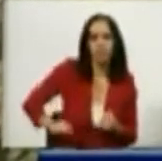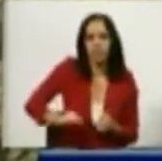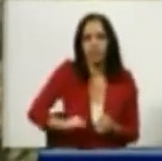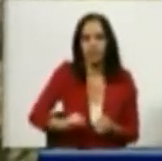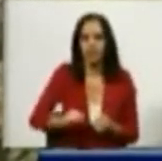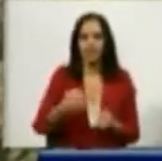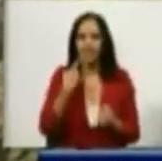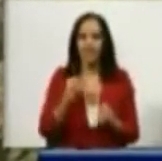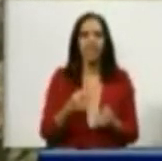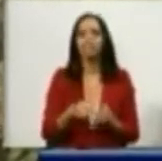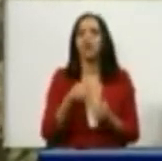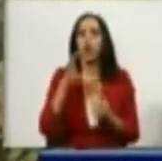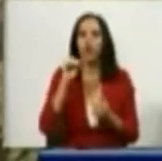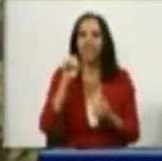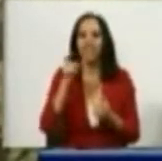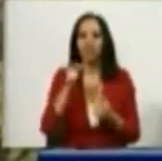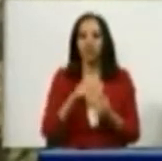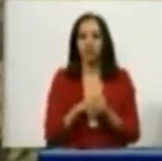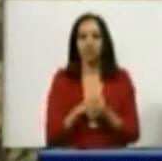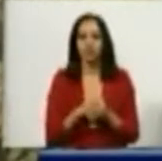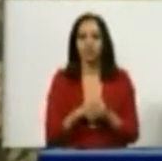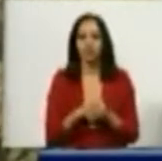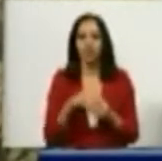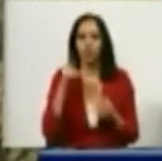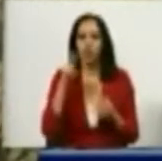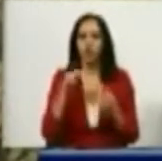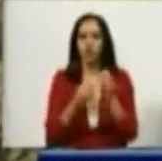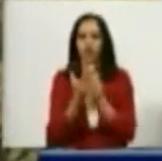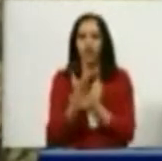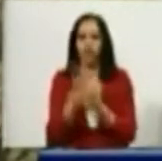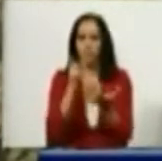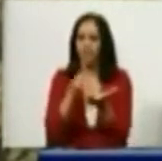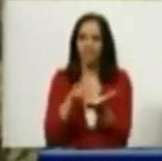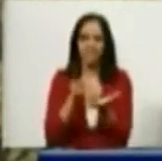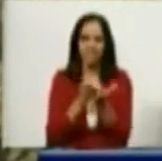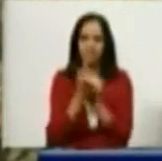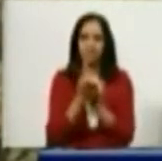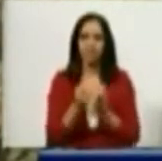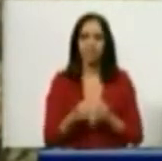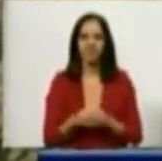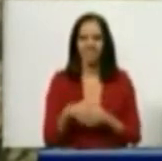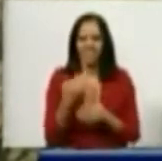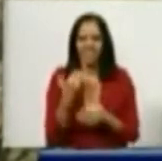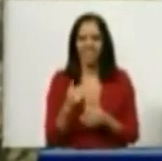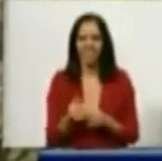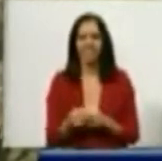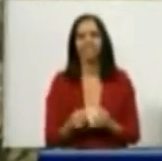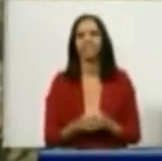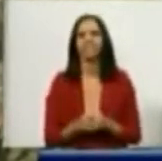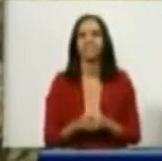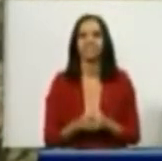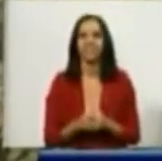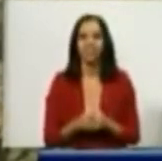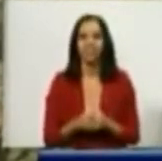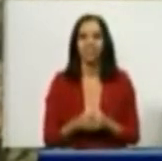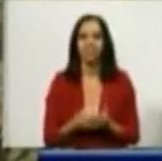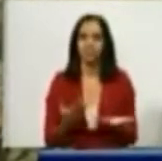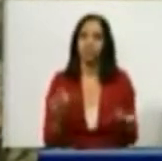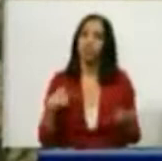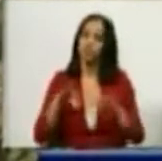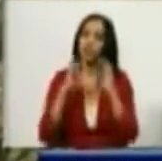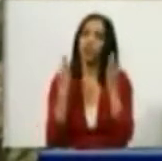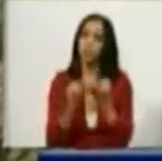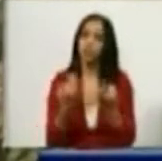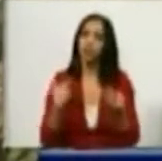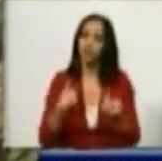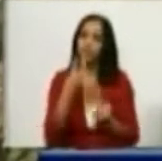Luis florido aquí presente siempre consecuente este Hernán Matías tienen familia también